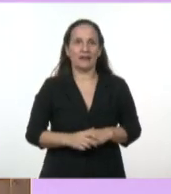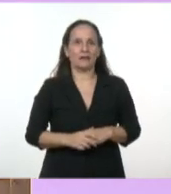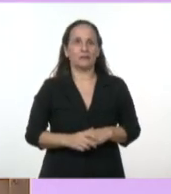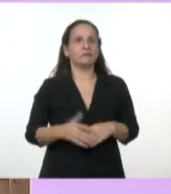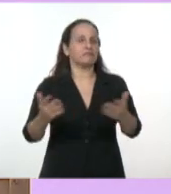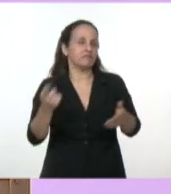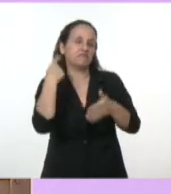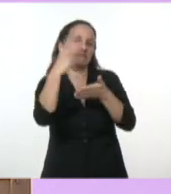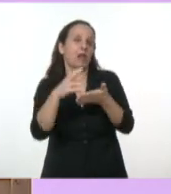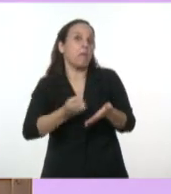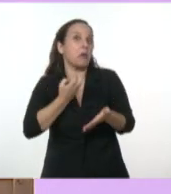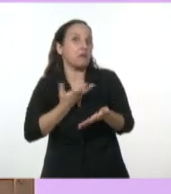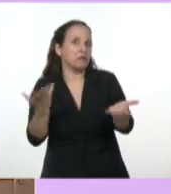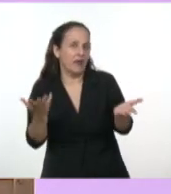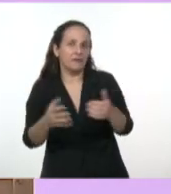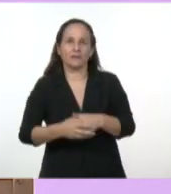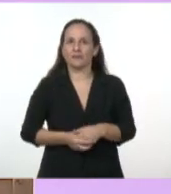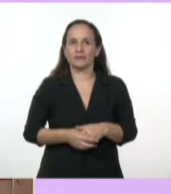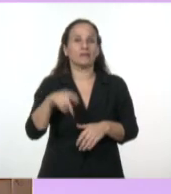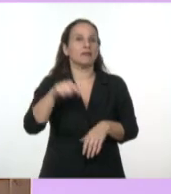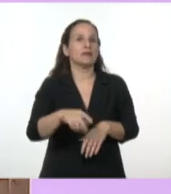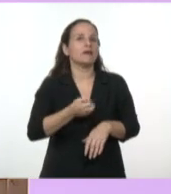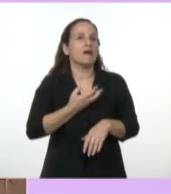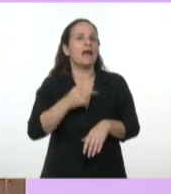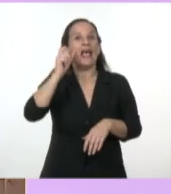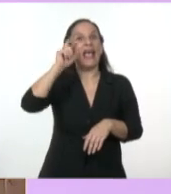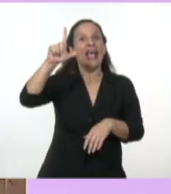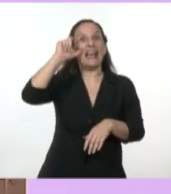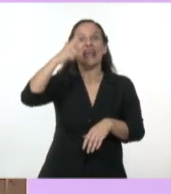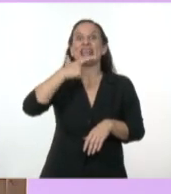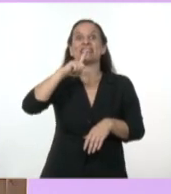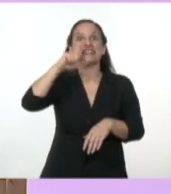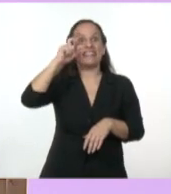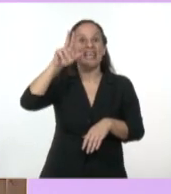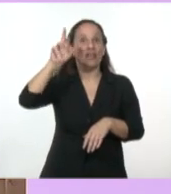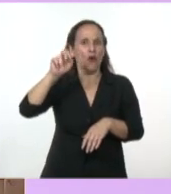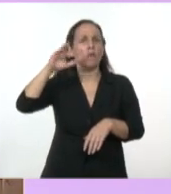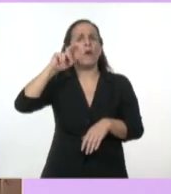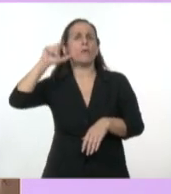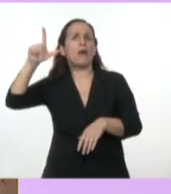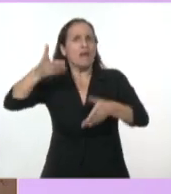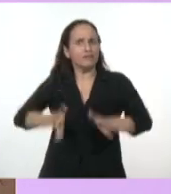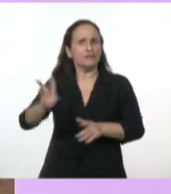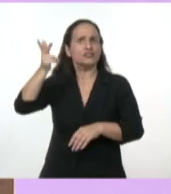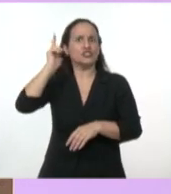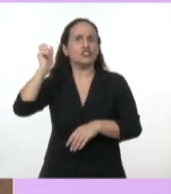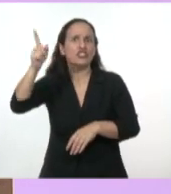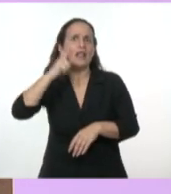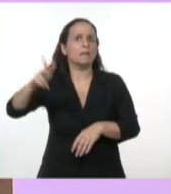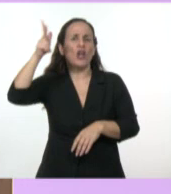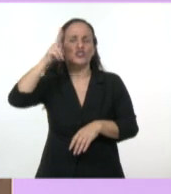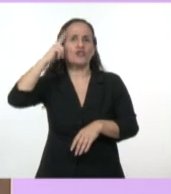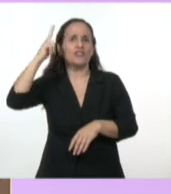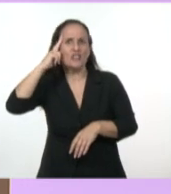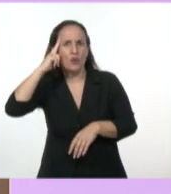leer poesía, ¿qué les parece? Vamos a leer el poema El Estero, de María Mombel. María Mombel nació en Chile en 1899.